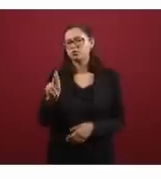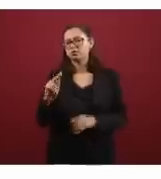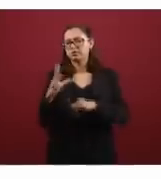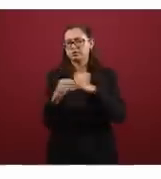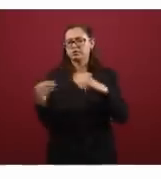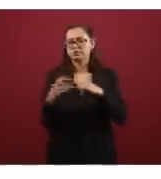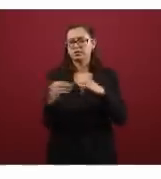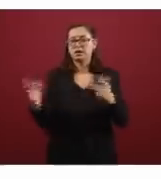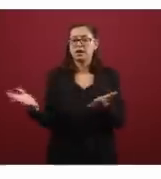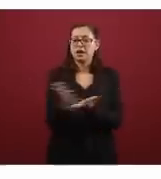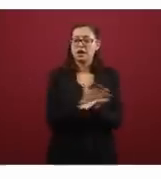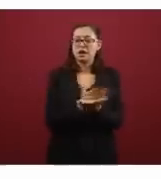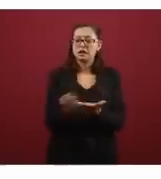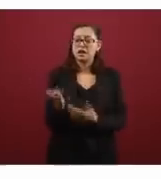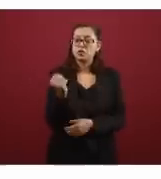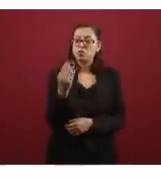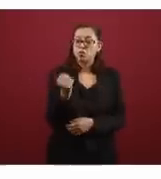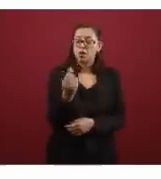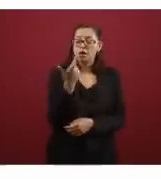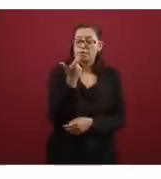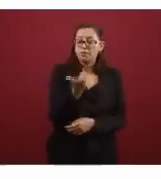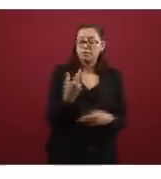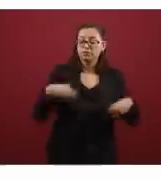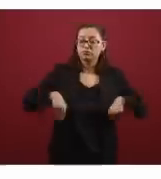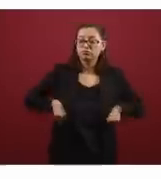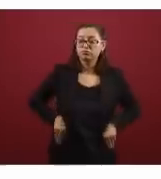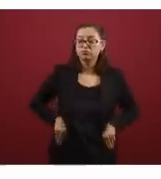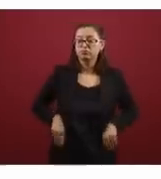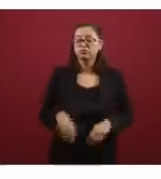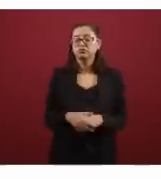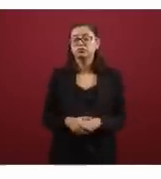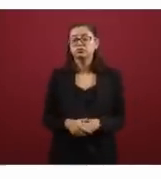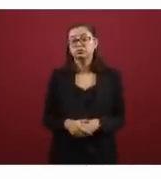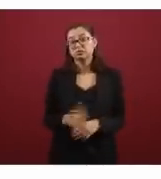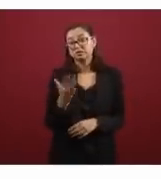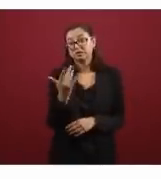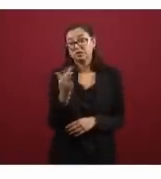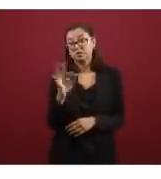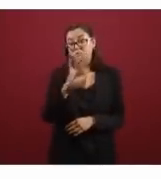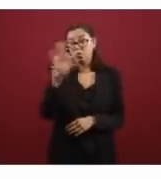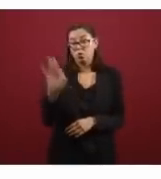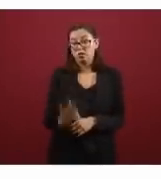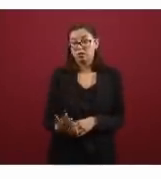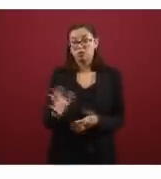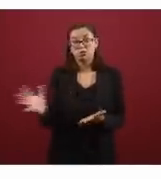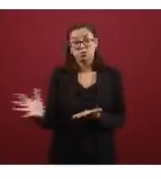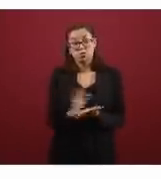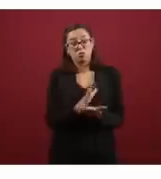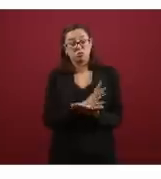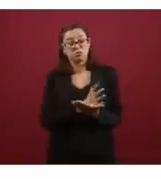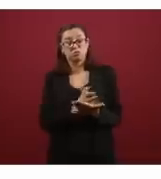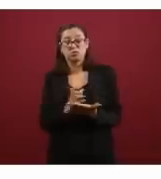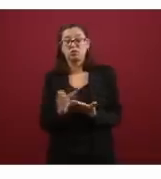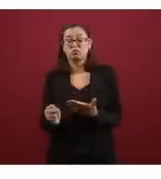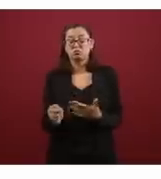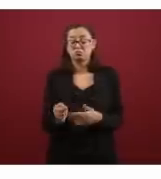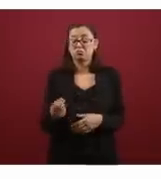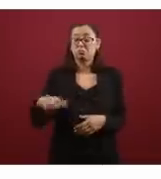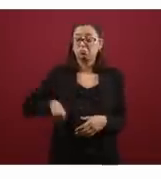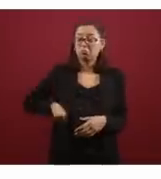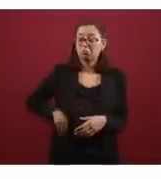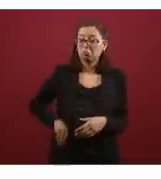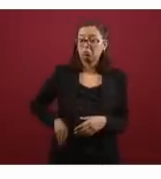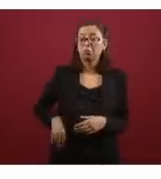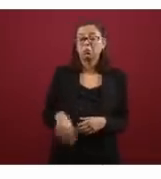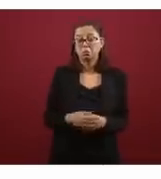9 pesos con 23 centavos. Casi el 50% es el margen del distribuidor